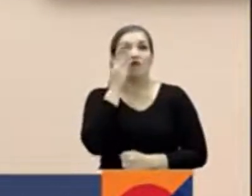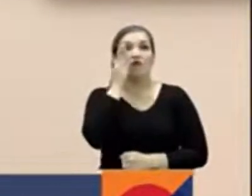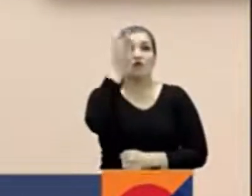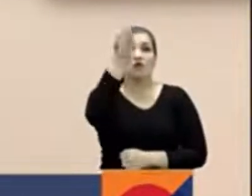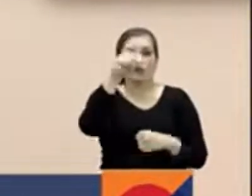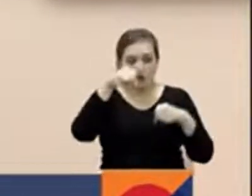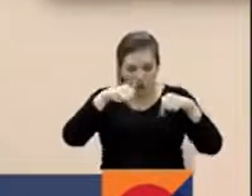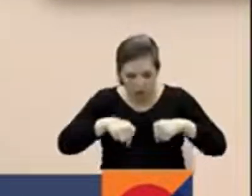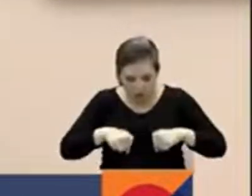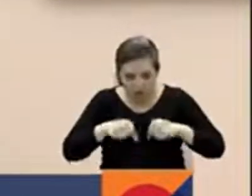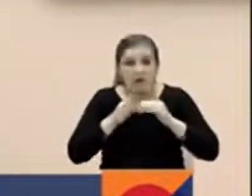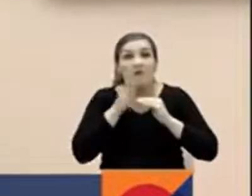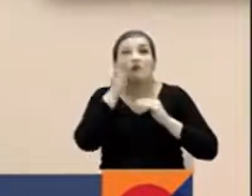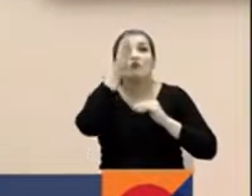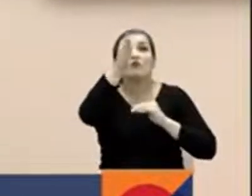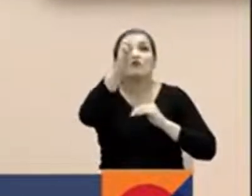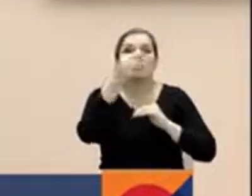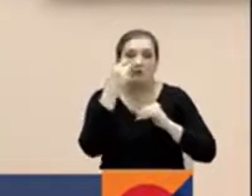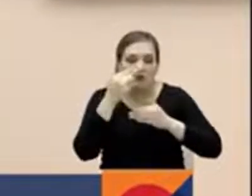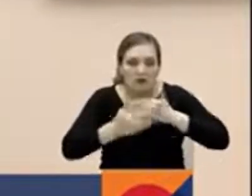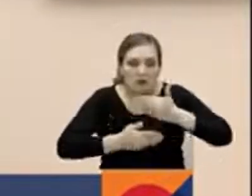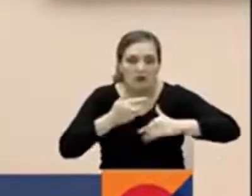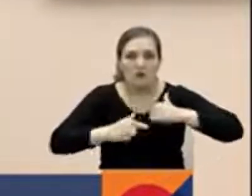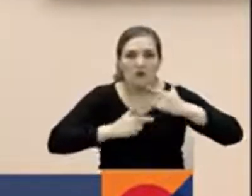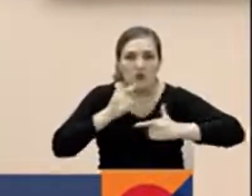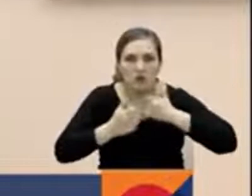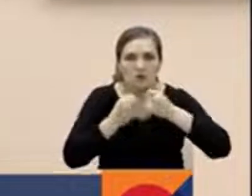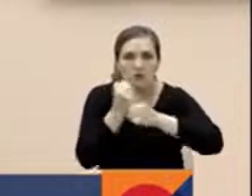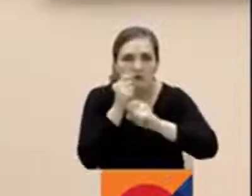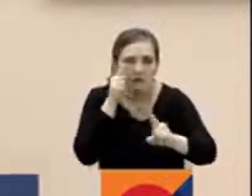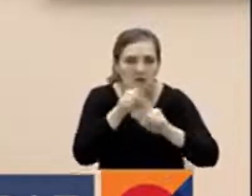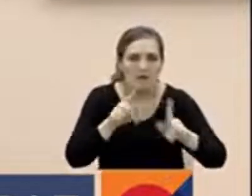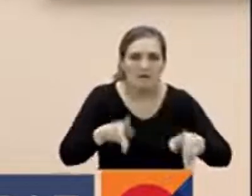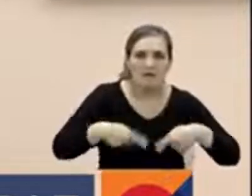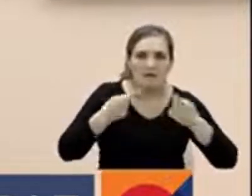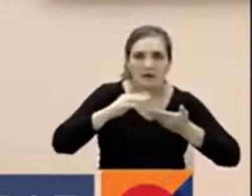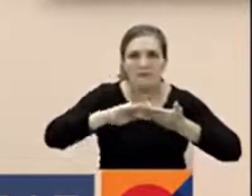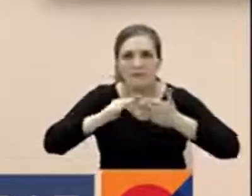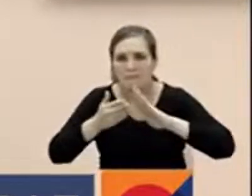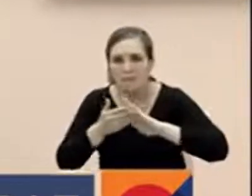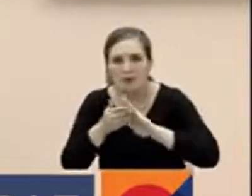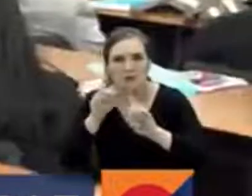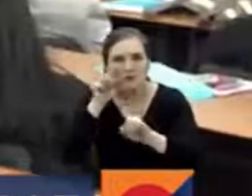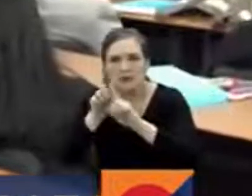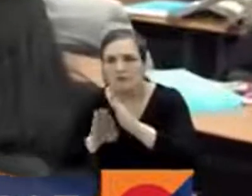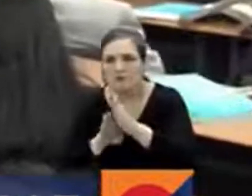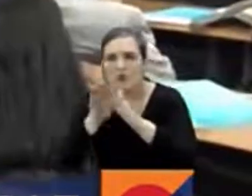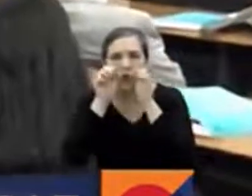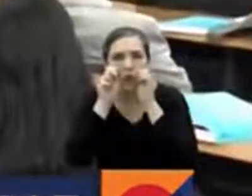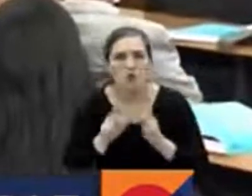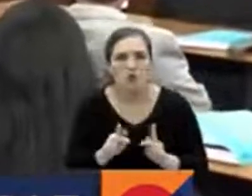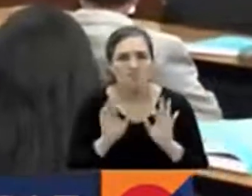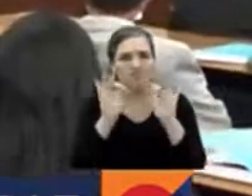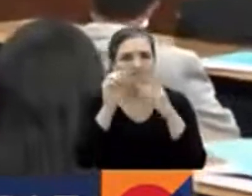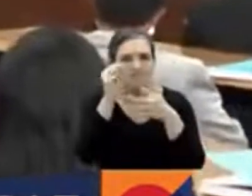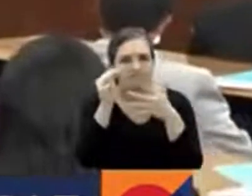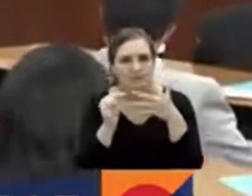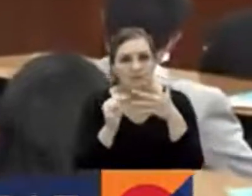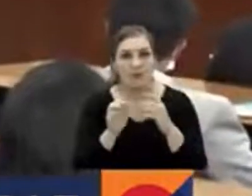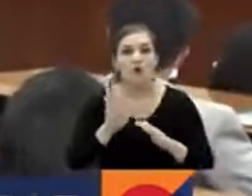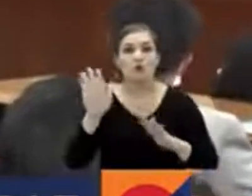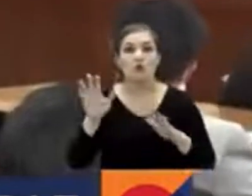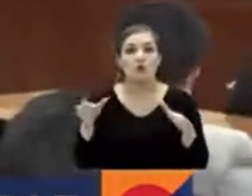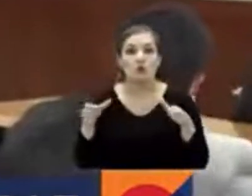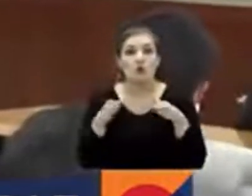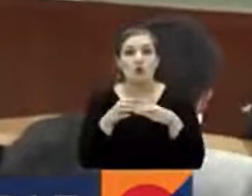el futuro de Colombia. Sigamos luchando, trabajando por la vida, por la paz, por el desarrollo humano integral. Los obispos de Colombia, en